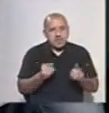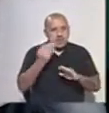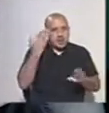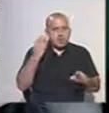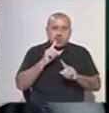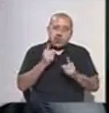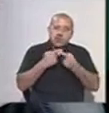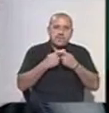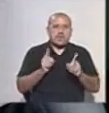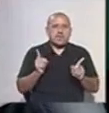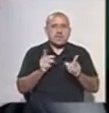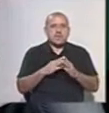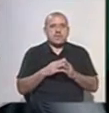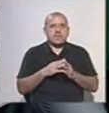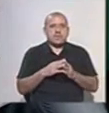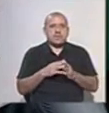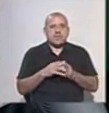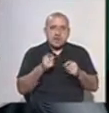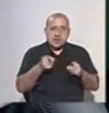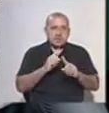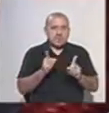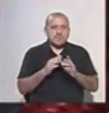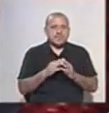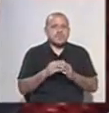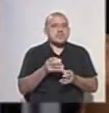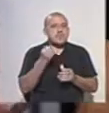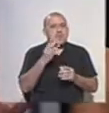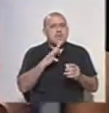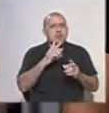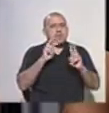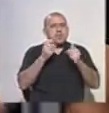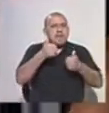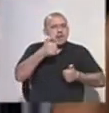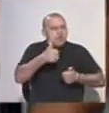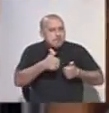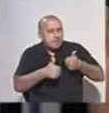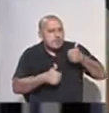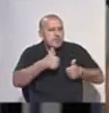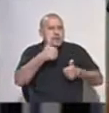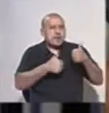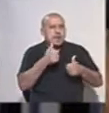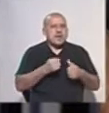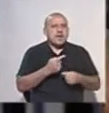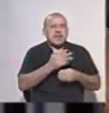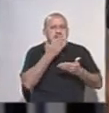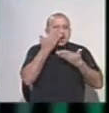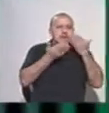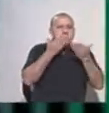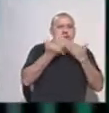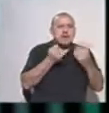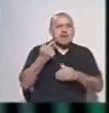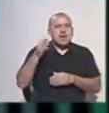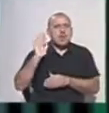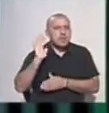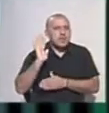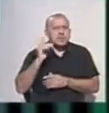No era así. Por suerte, no era así. No así. No. Digo, porque genera cierta competitividad temprana, ¿no? El Carnaval de las Promesas, por ejemplo. Pero nosotros no íbamos a ningún concurso. Entonces,